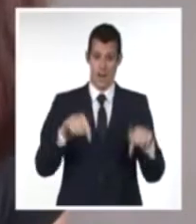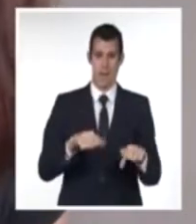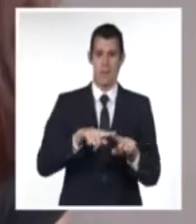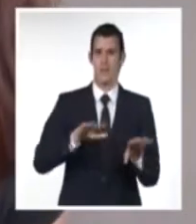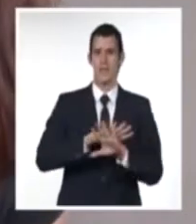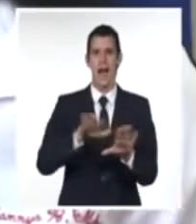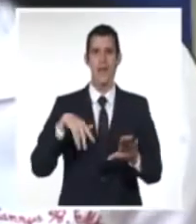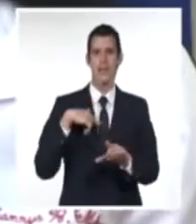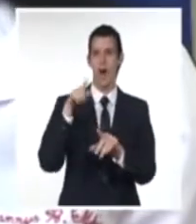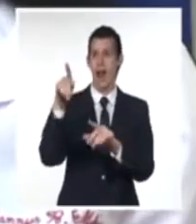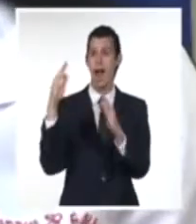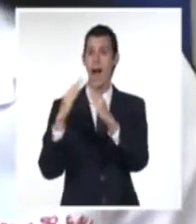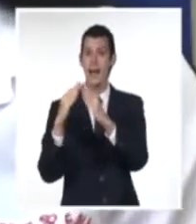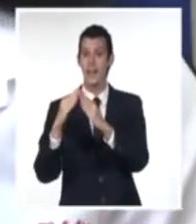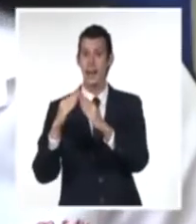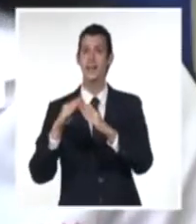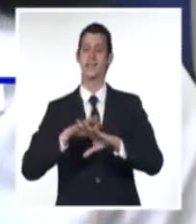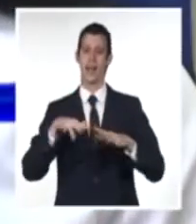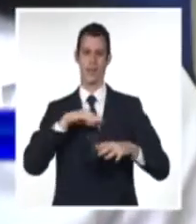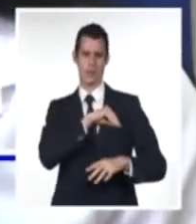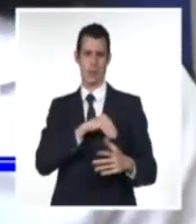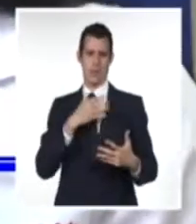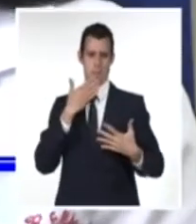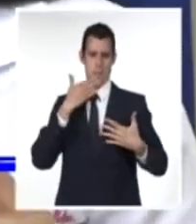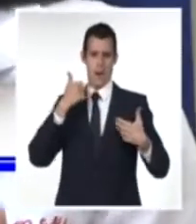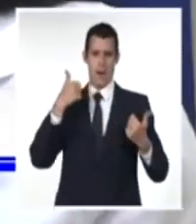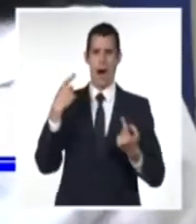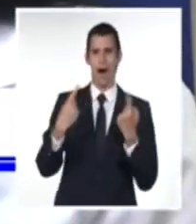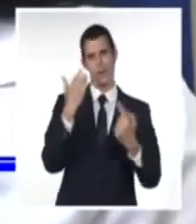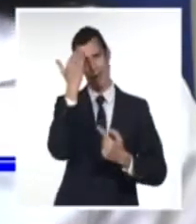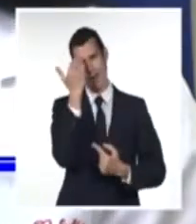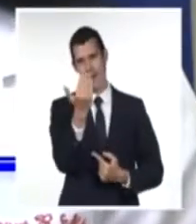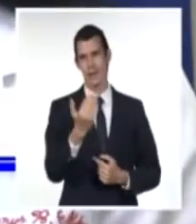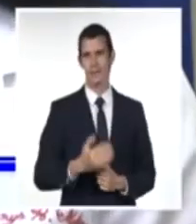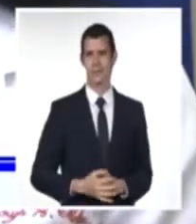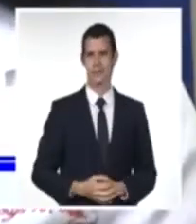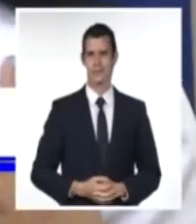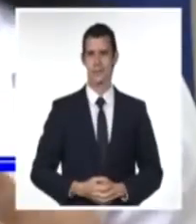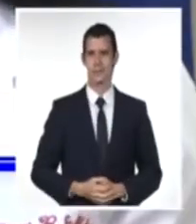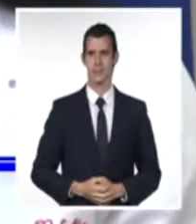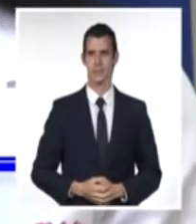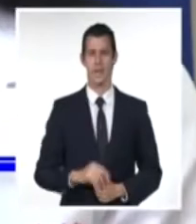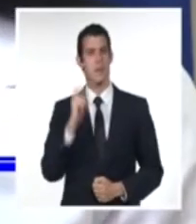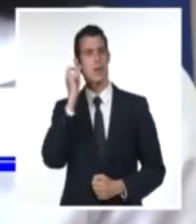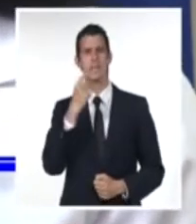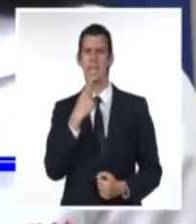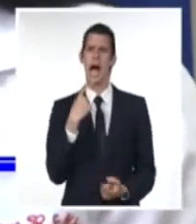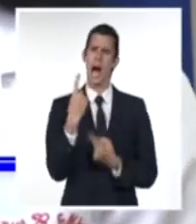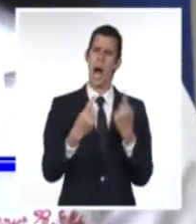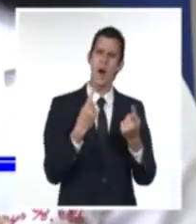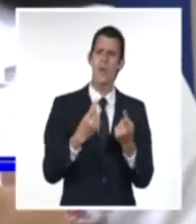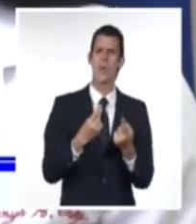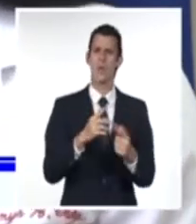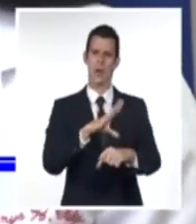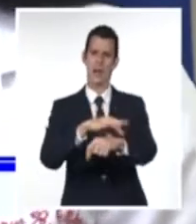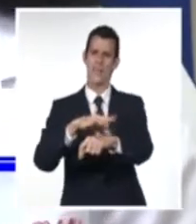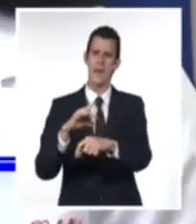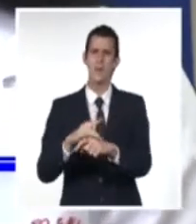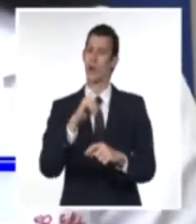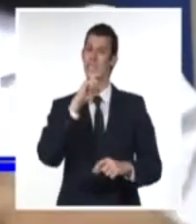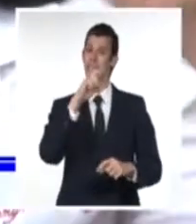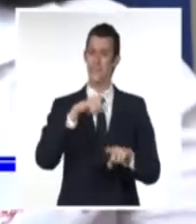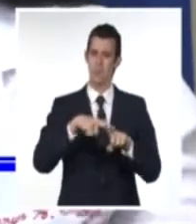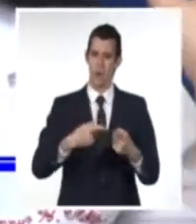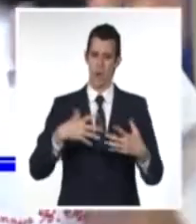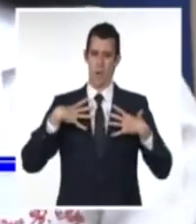y agradecida. Los pacientes llegan con hemiplegias, con muchos déficits motor, y al transcurso de los